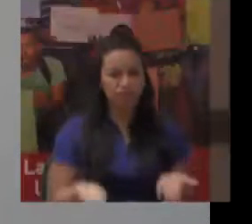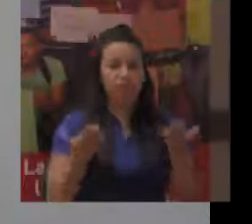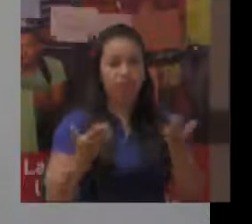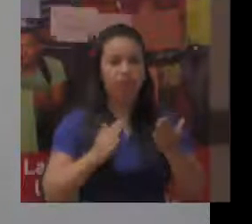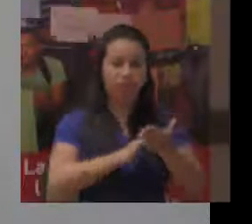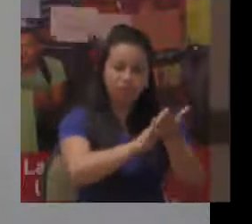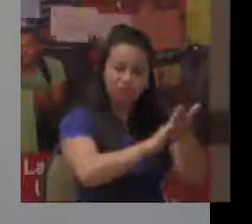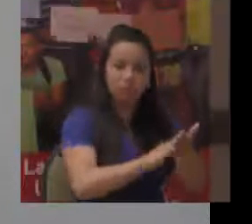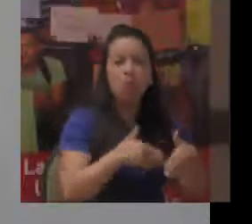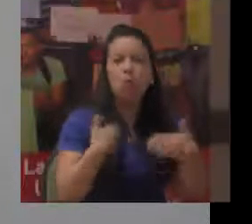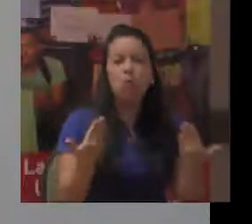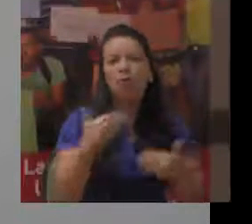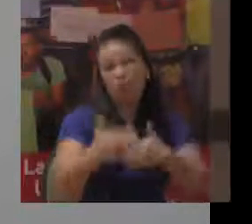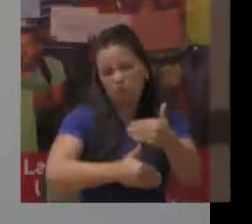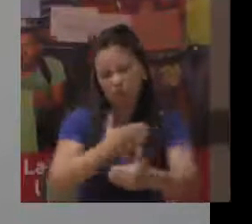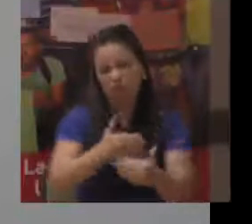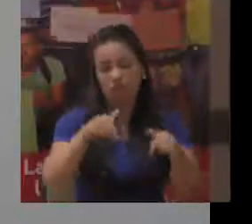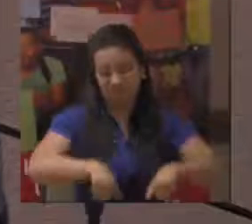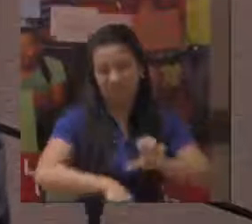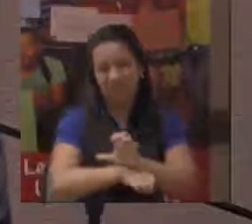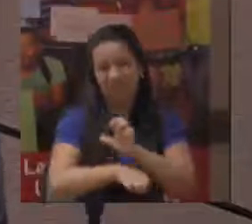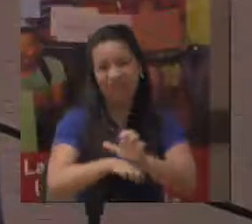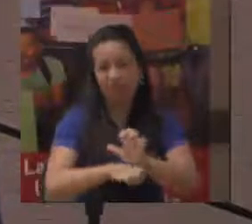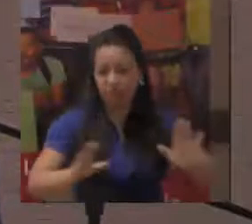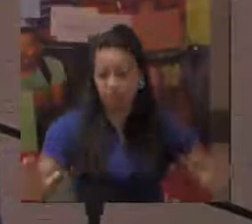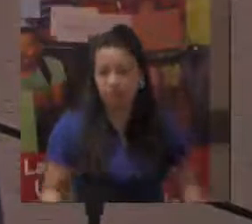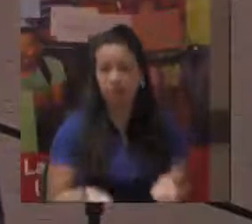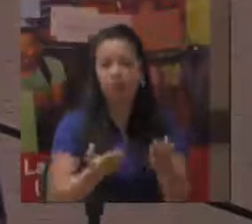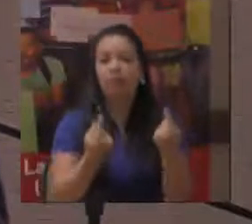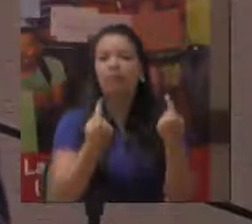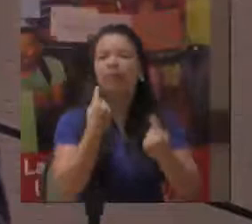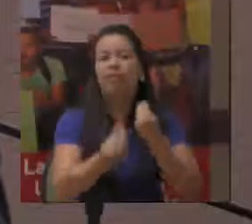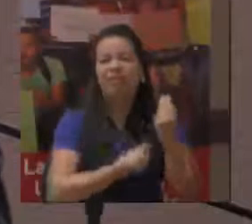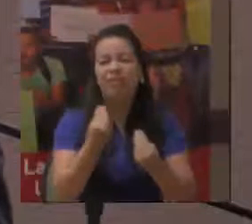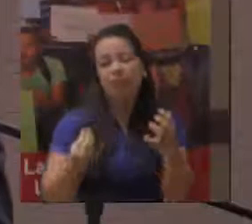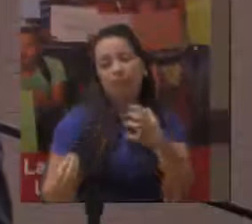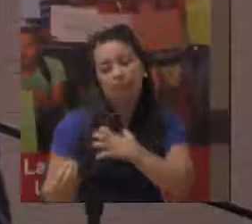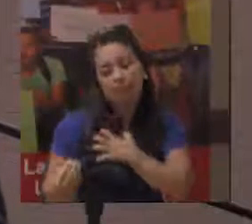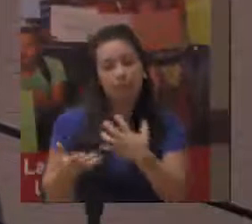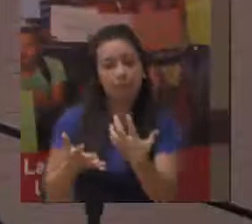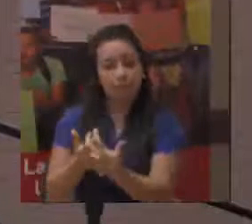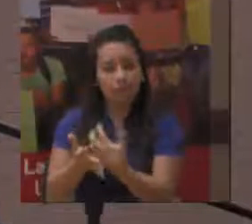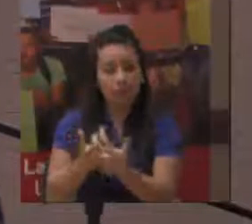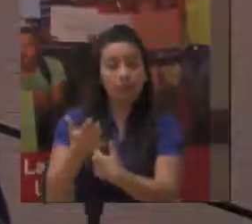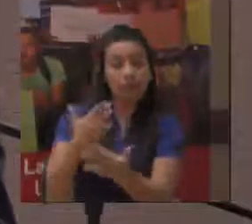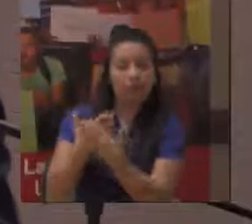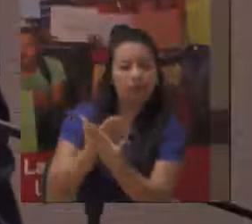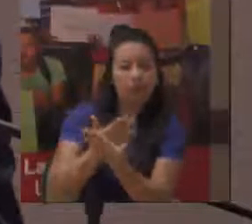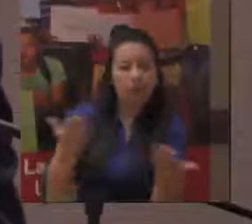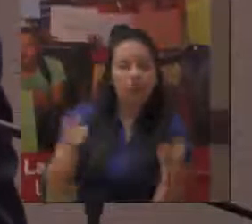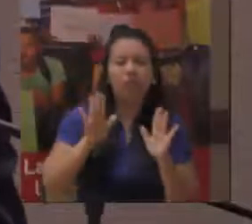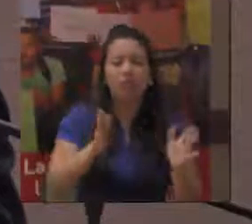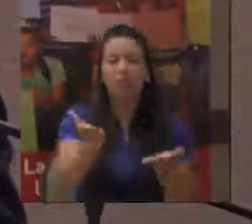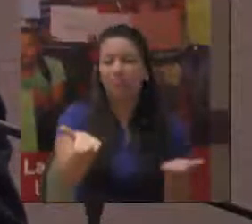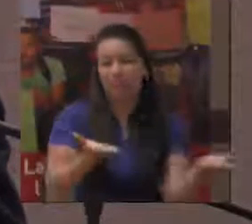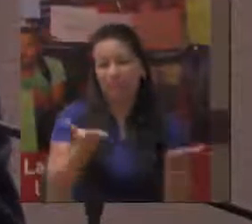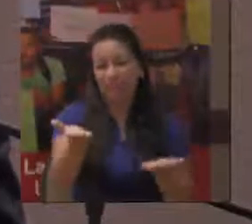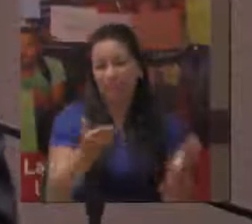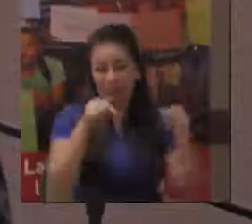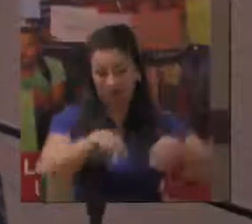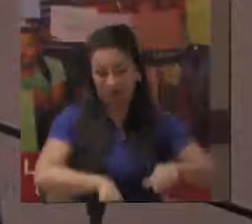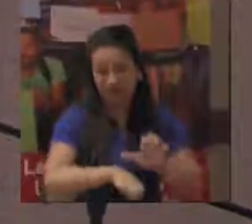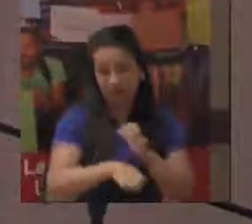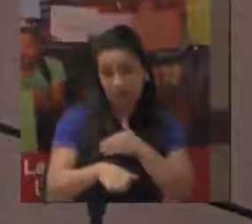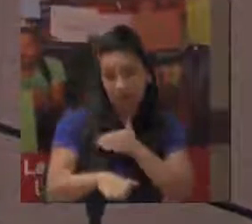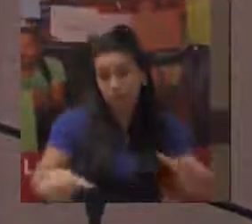de la entidad, es lo que tiene que ver con las quejas, sugerencias y reclamos frente a los servicios que presta la